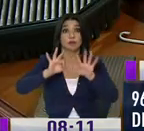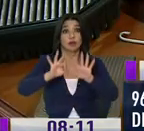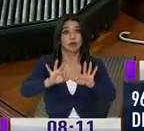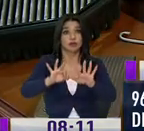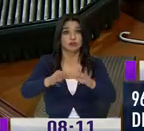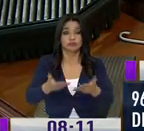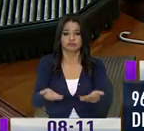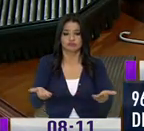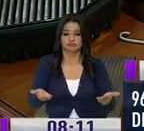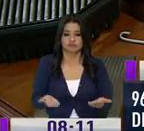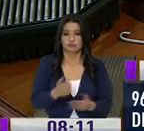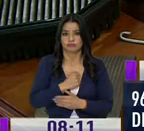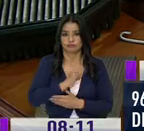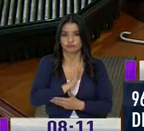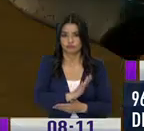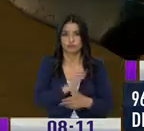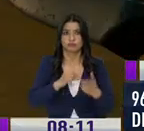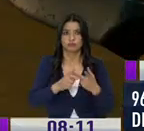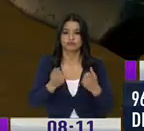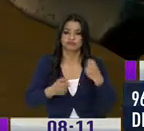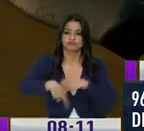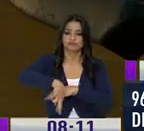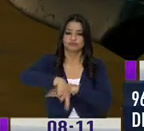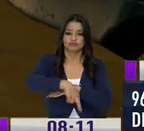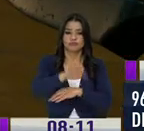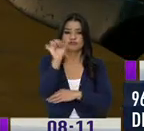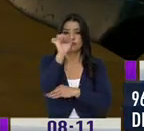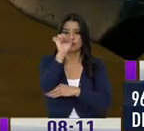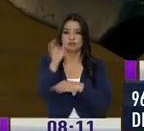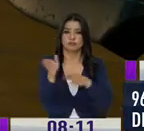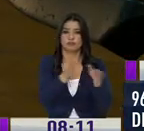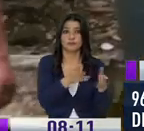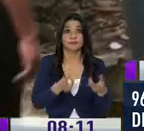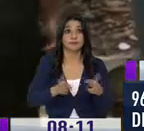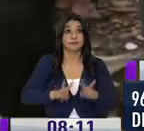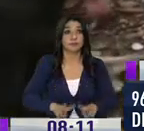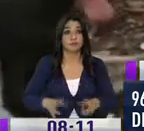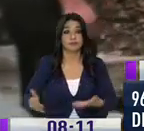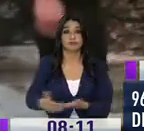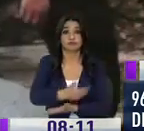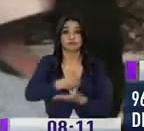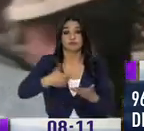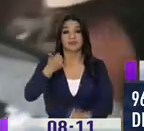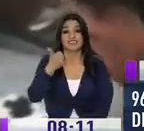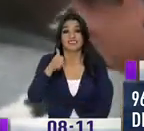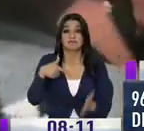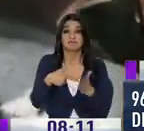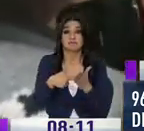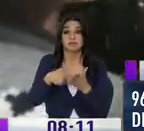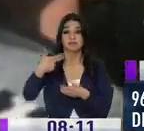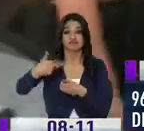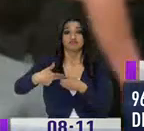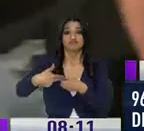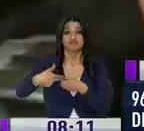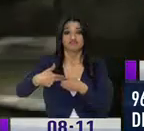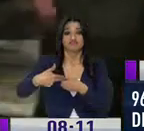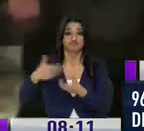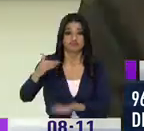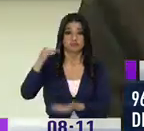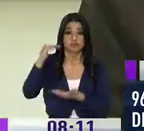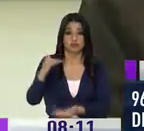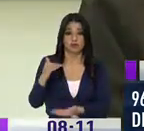del patrimonio, accesorios de vehículos y autopartes. Además, se incautó más de 10.000 galones de gasolina y